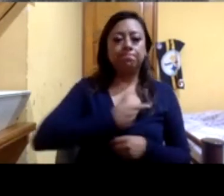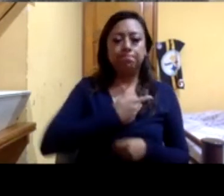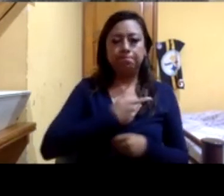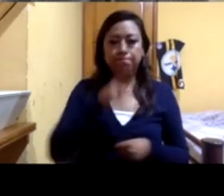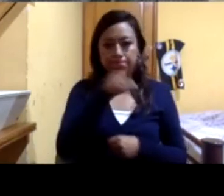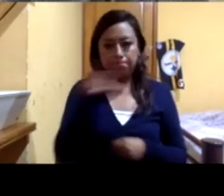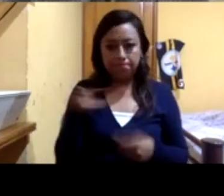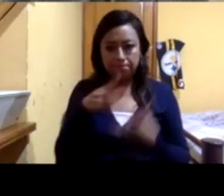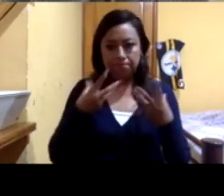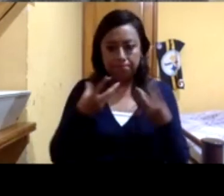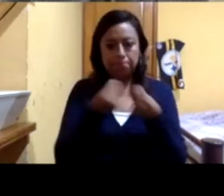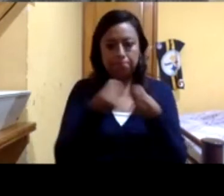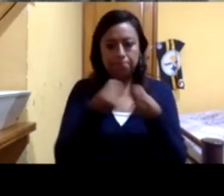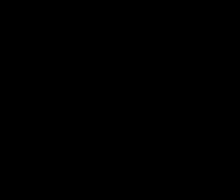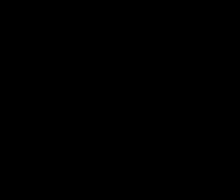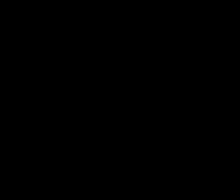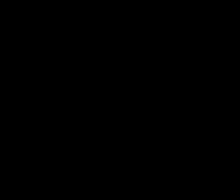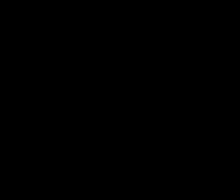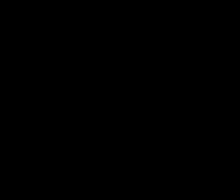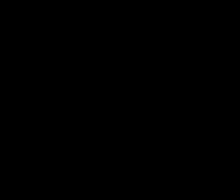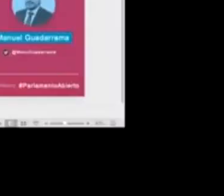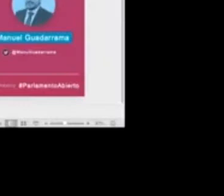Pues mira, empezaría precisamente